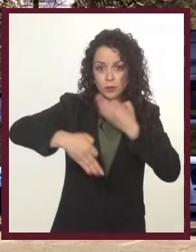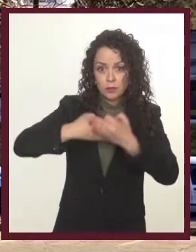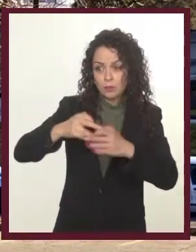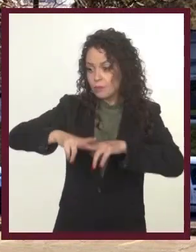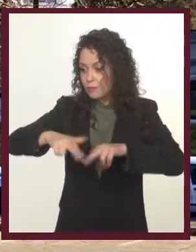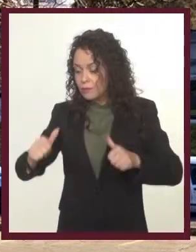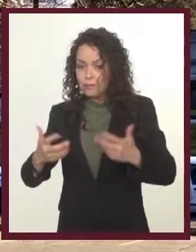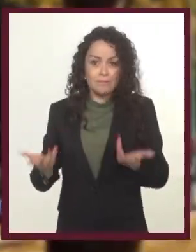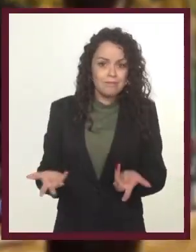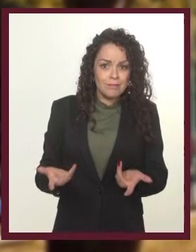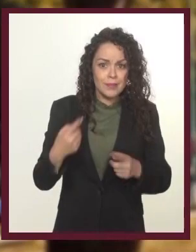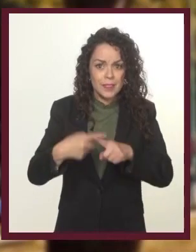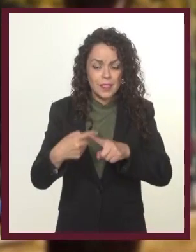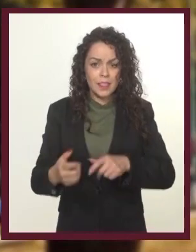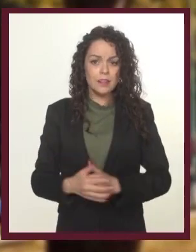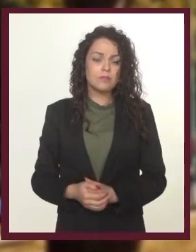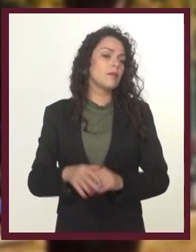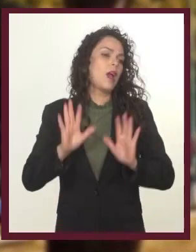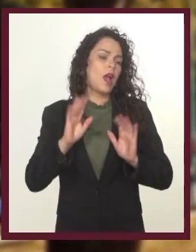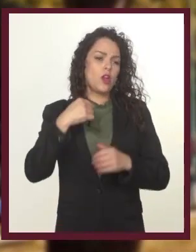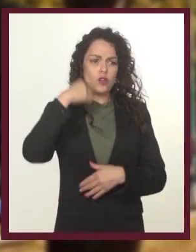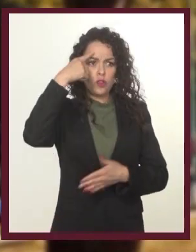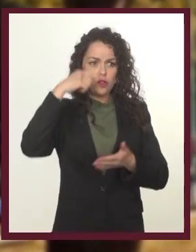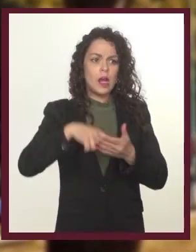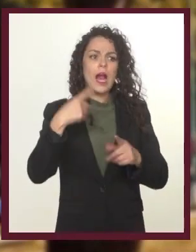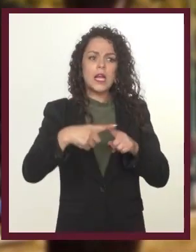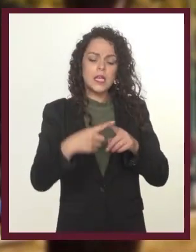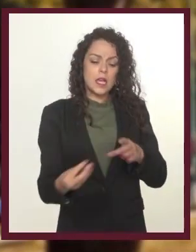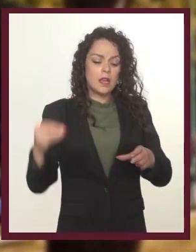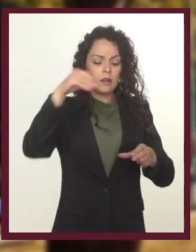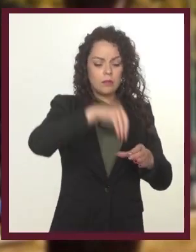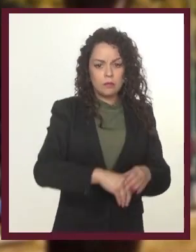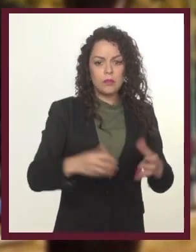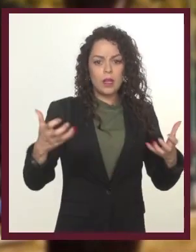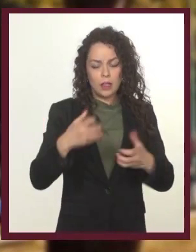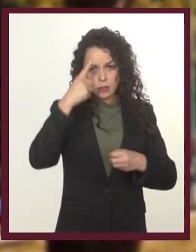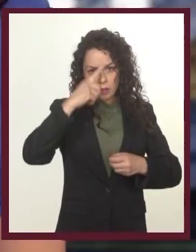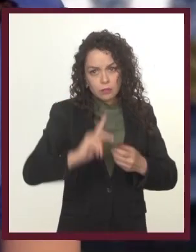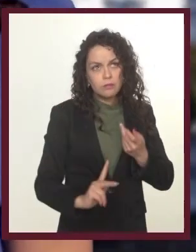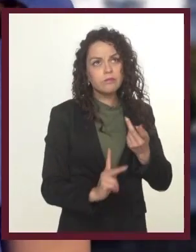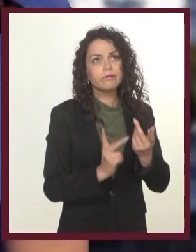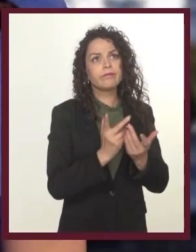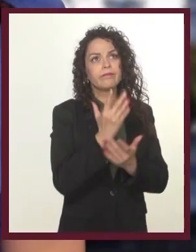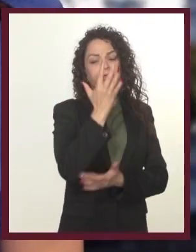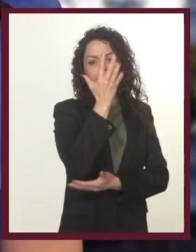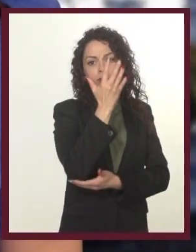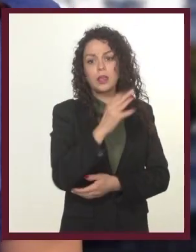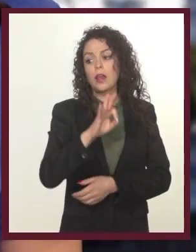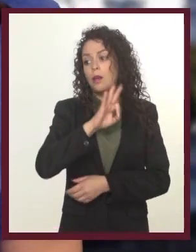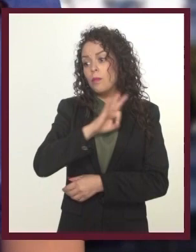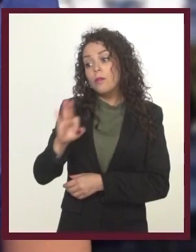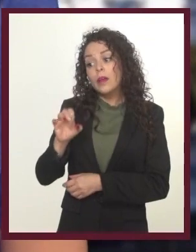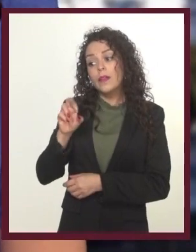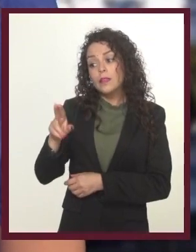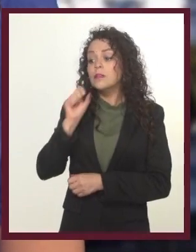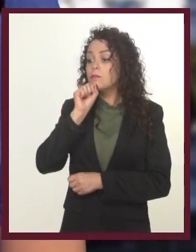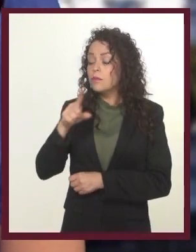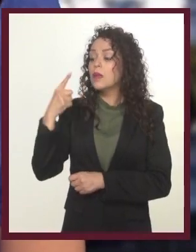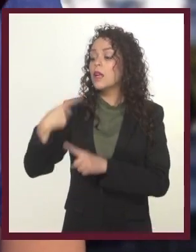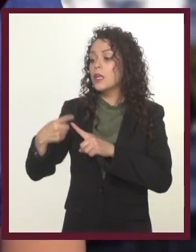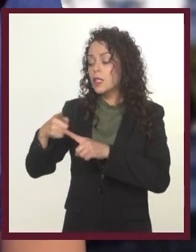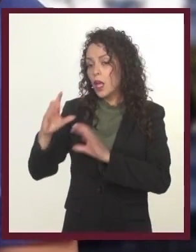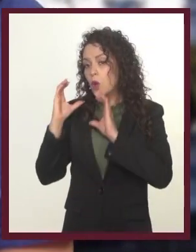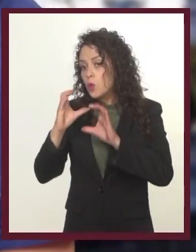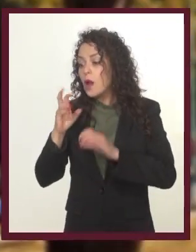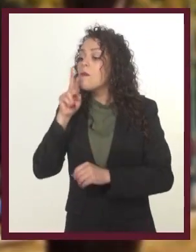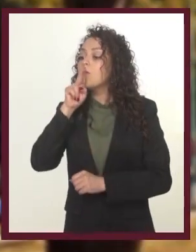todos, de nadie? Bueno, yo creo que es de quien lo plantó, ahora que lo dices. Pero también puede ser de quien lo cuida y se preocupa por él, ¿no